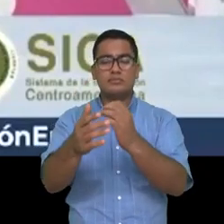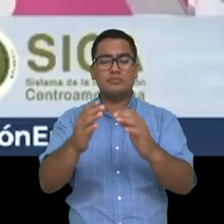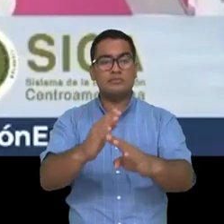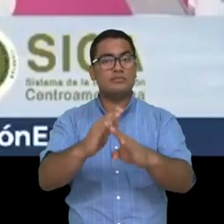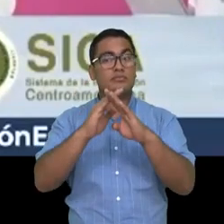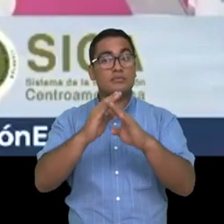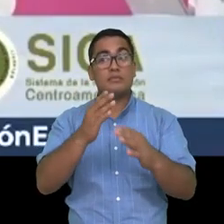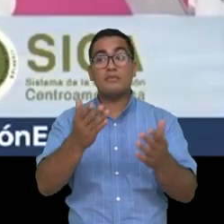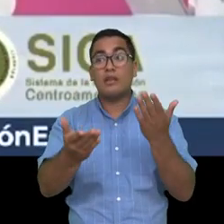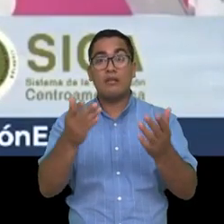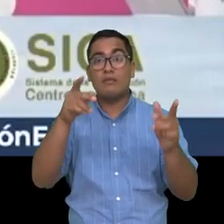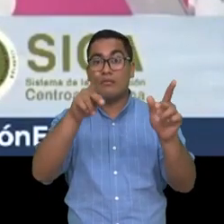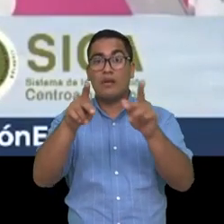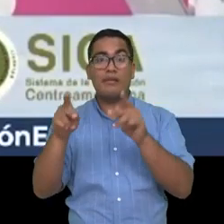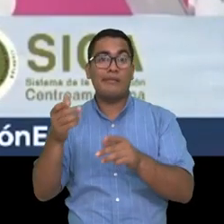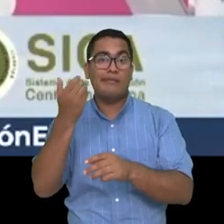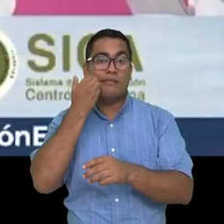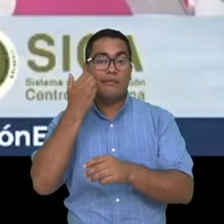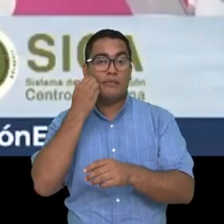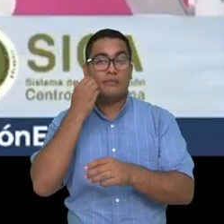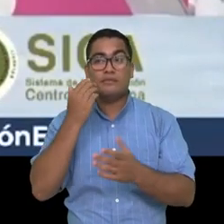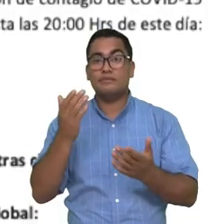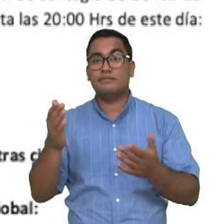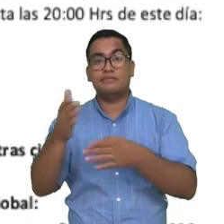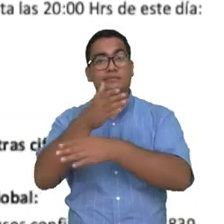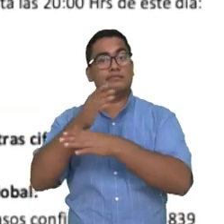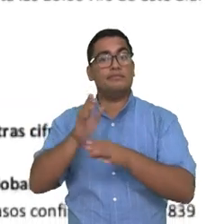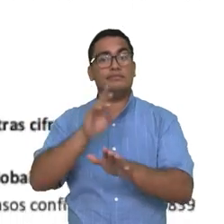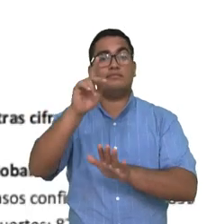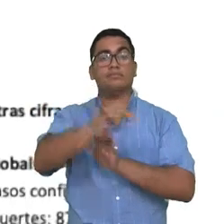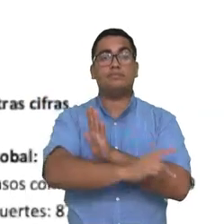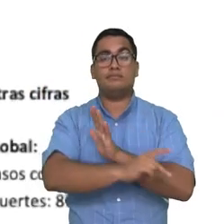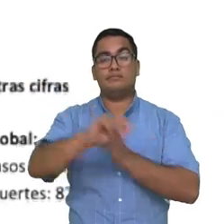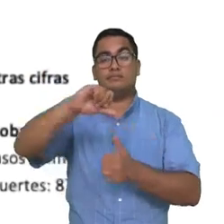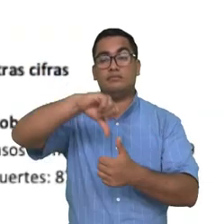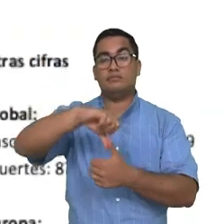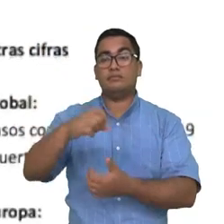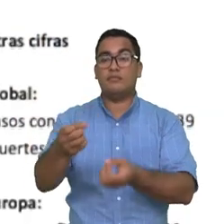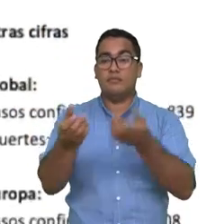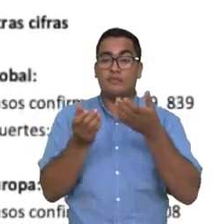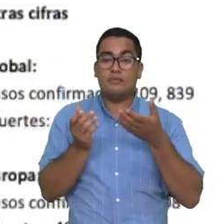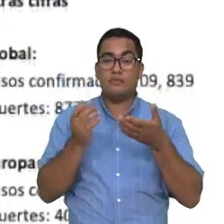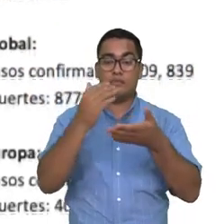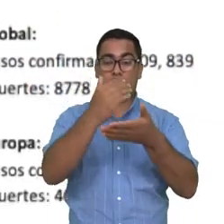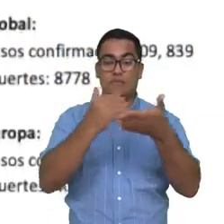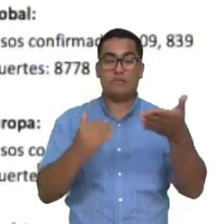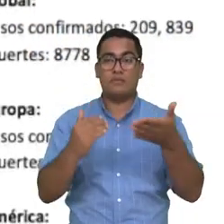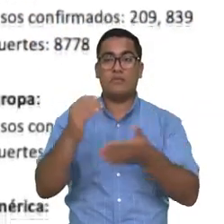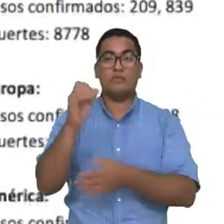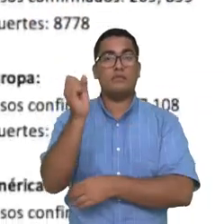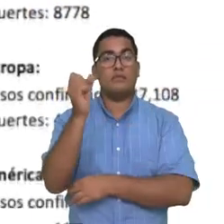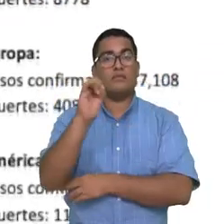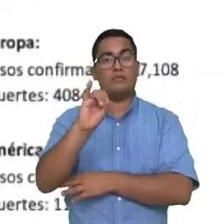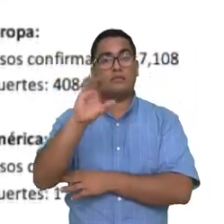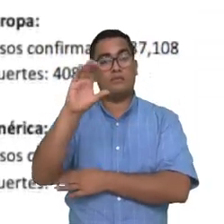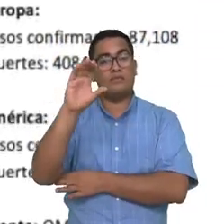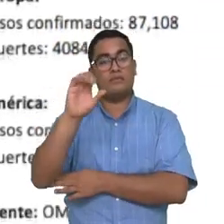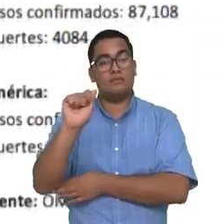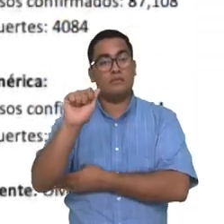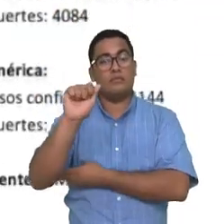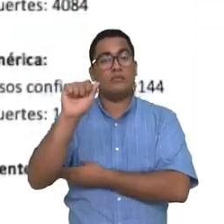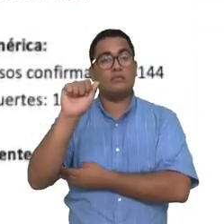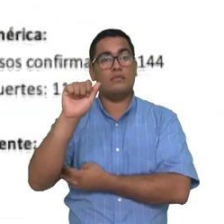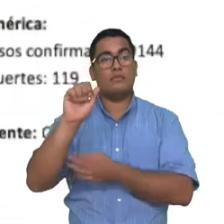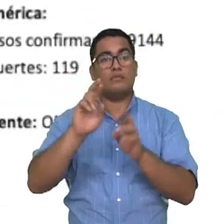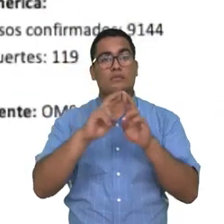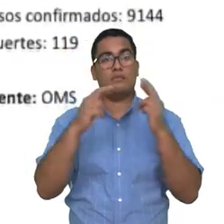casos de coronavirus que ingresen a sus territorios. En el último informe emitido, dan a conocer que en reunión del Consejo de Ministros